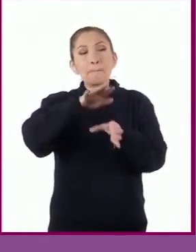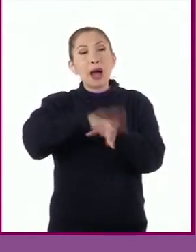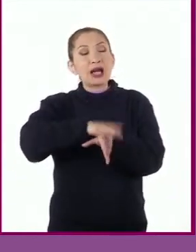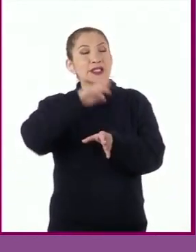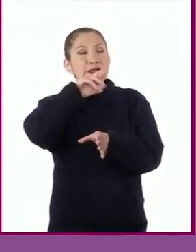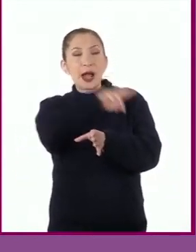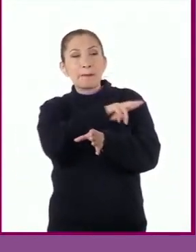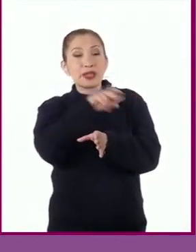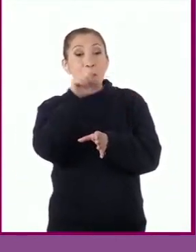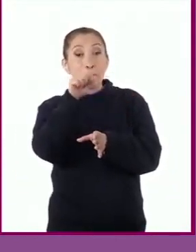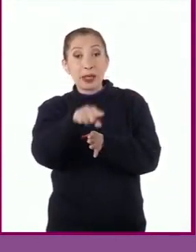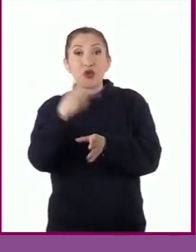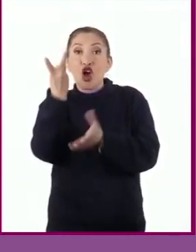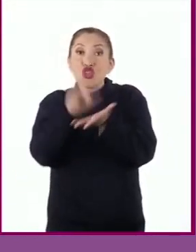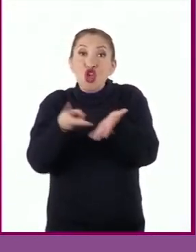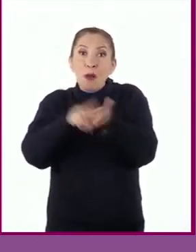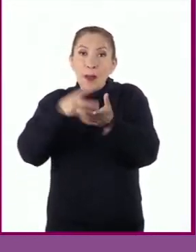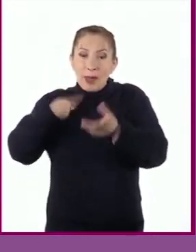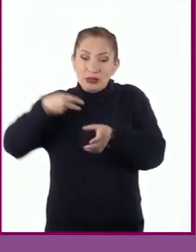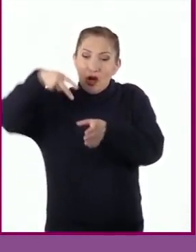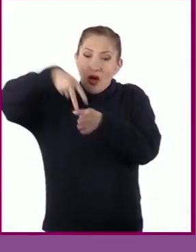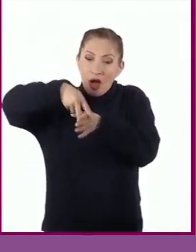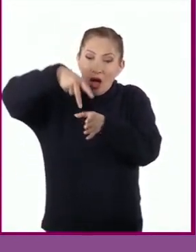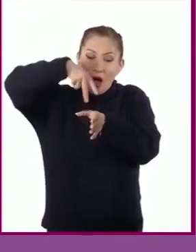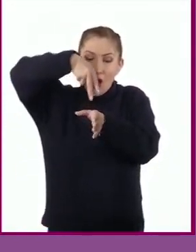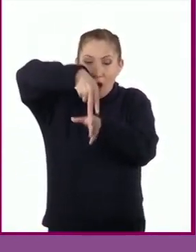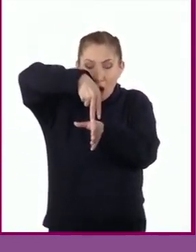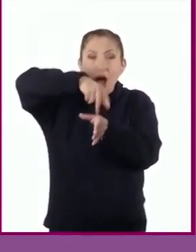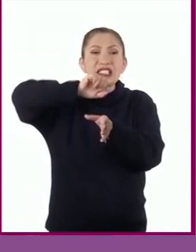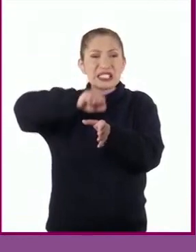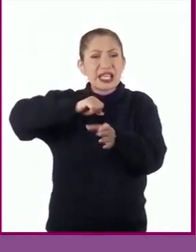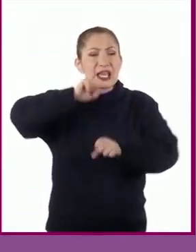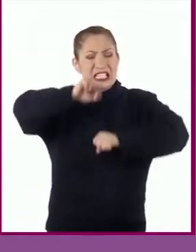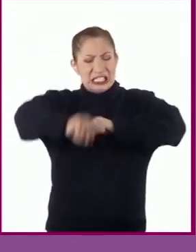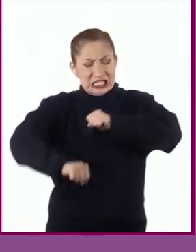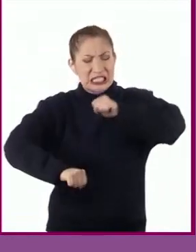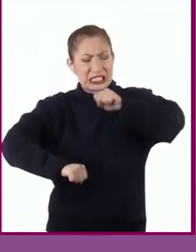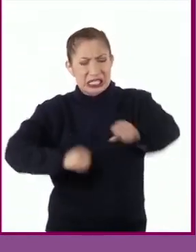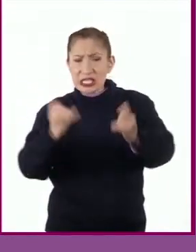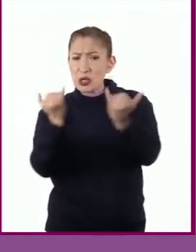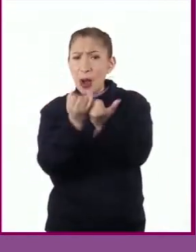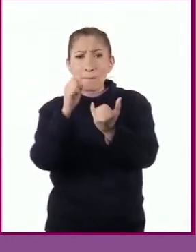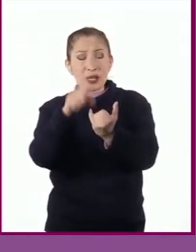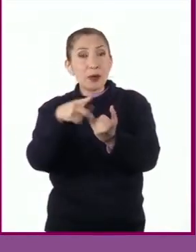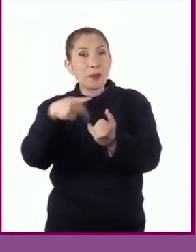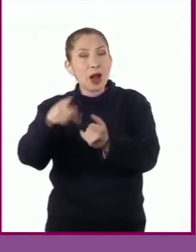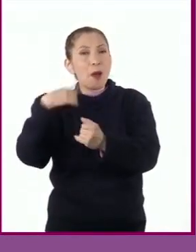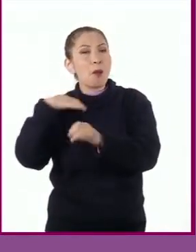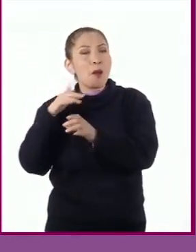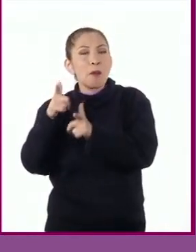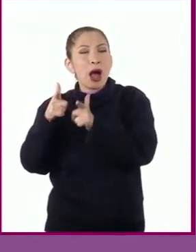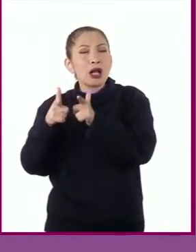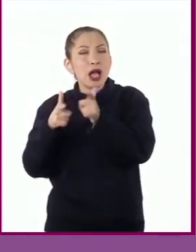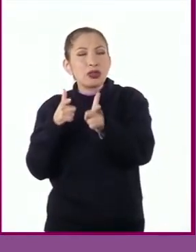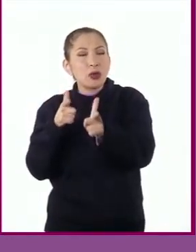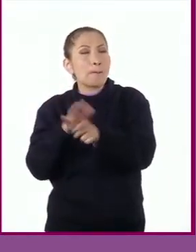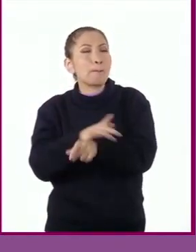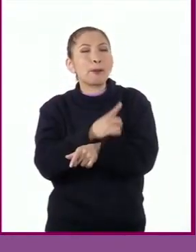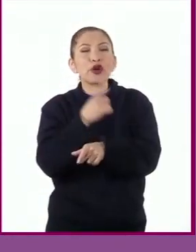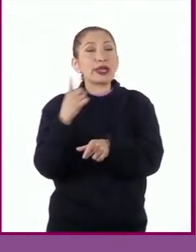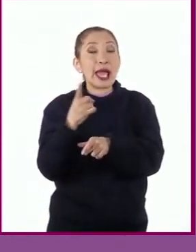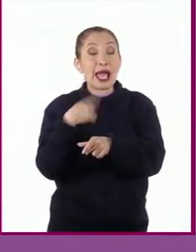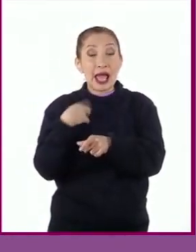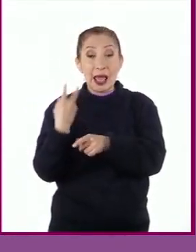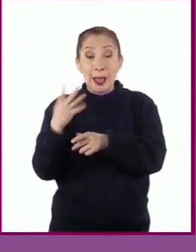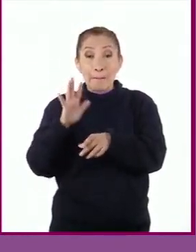aceleración que la misma bicicleta con 2 personas, aun cuando la fuerza de tracción es la misma. Esto se debe